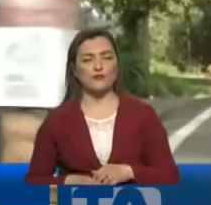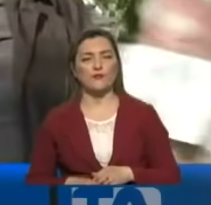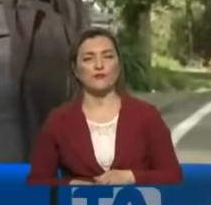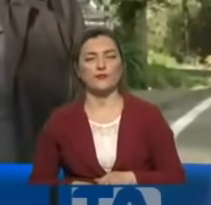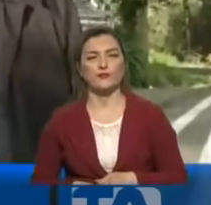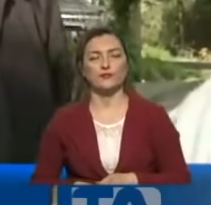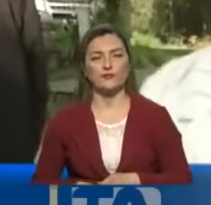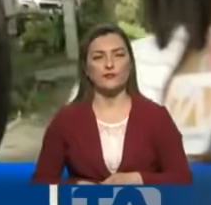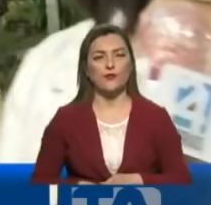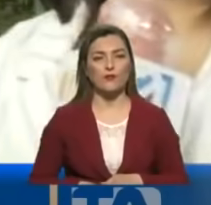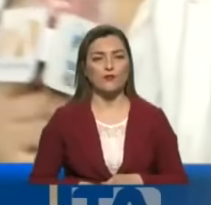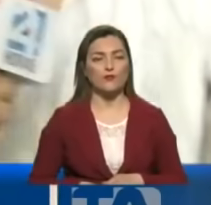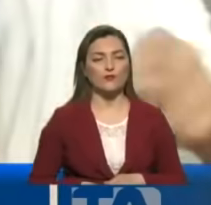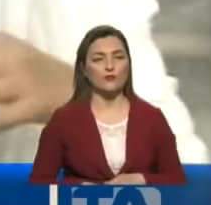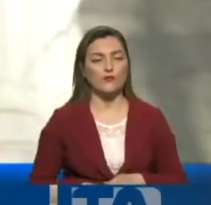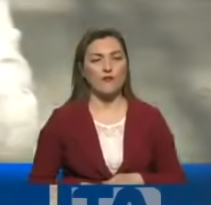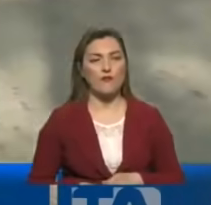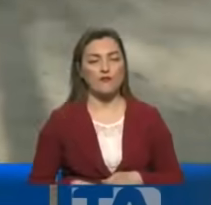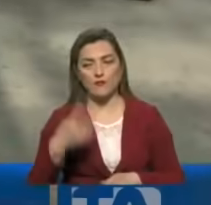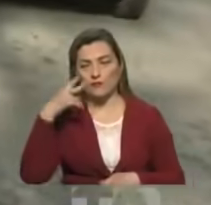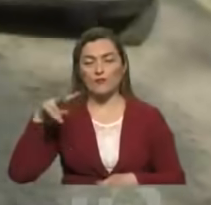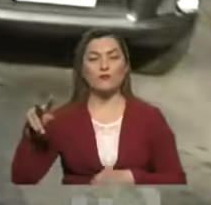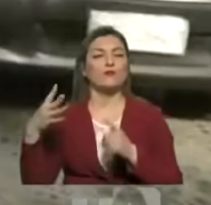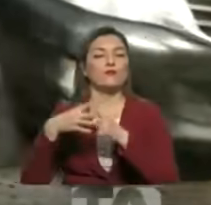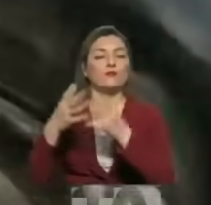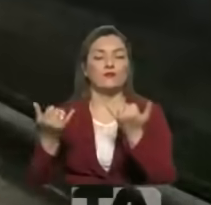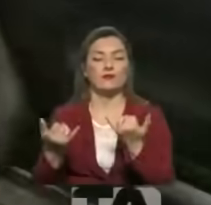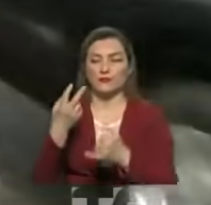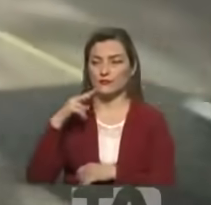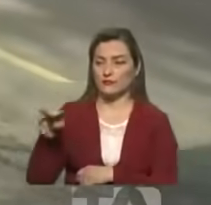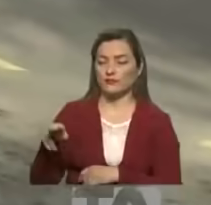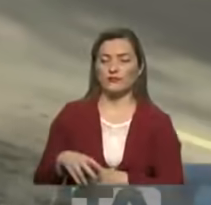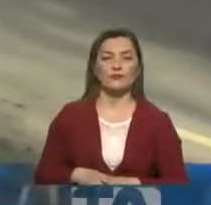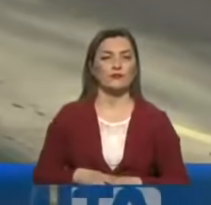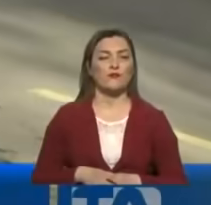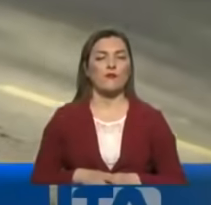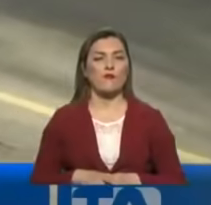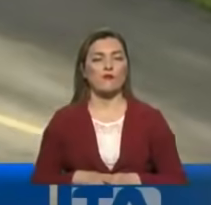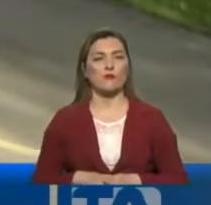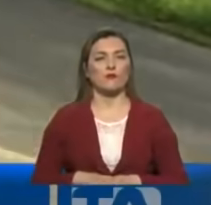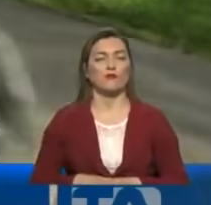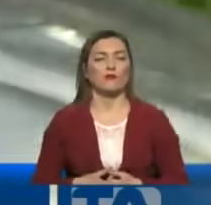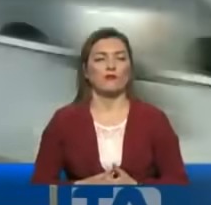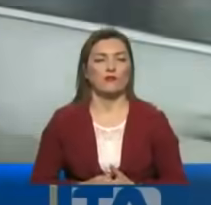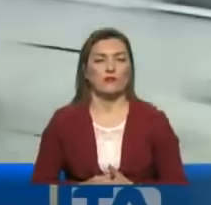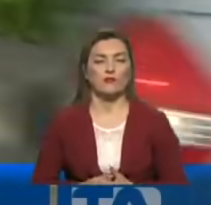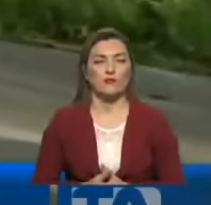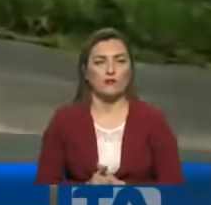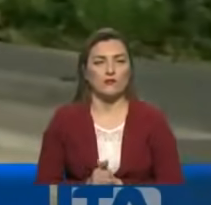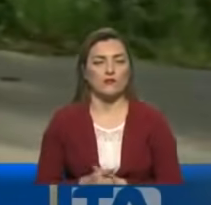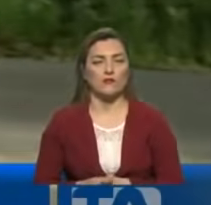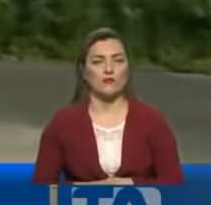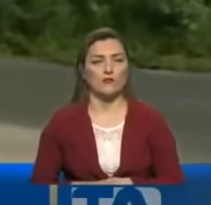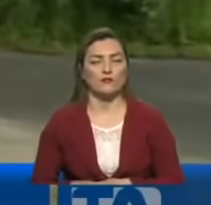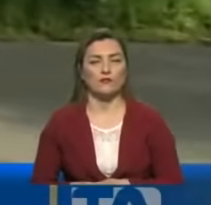Los Álamos. Quiero mostrar la situación un poquito por este lado, a mi derecha, Marquito, para que se vea que realmente están totalmente tapadas